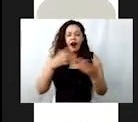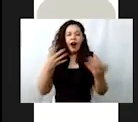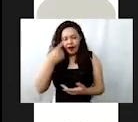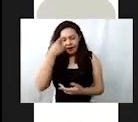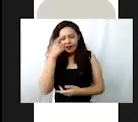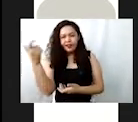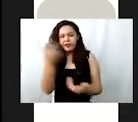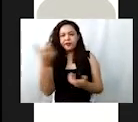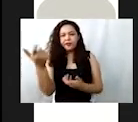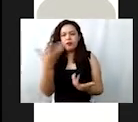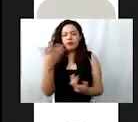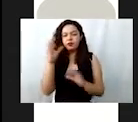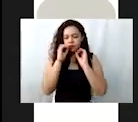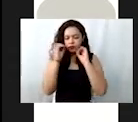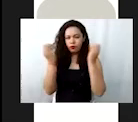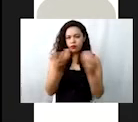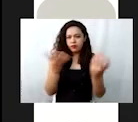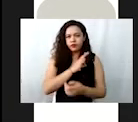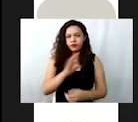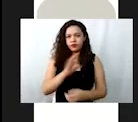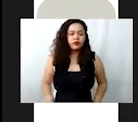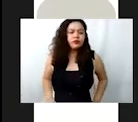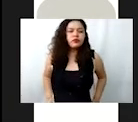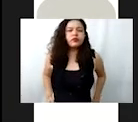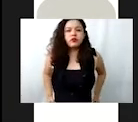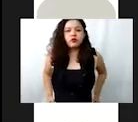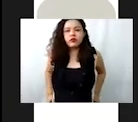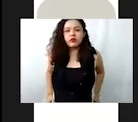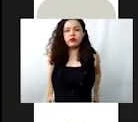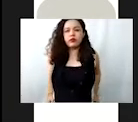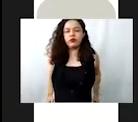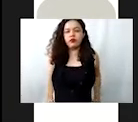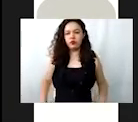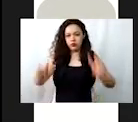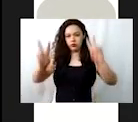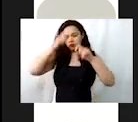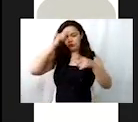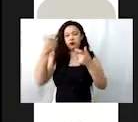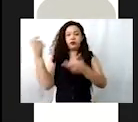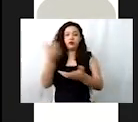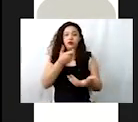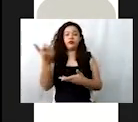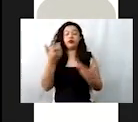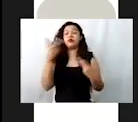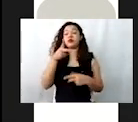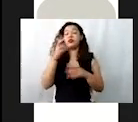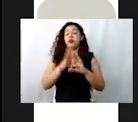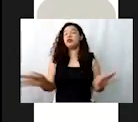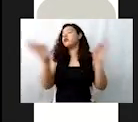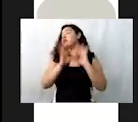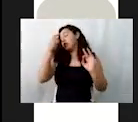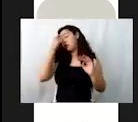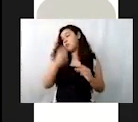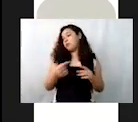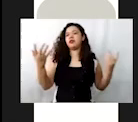pueden tener las organizaciones. El tema de financiamiento, que es otro aspecto clave para pues